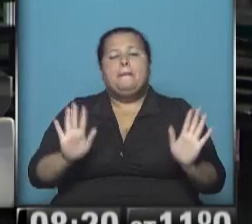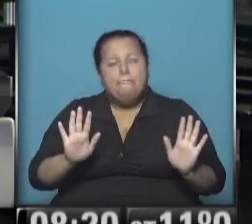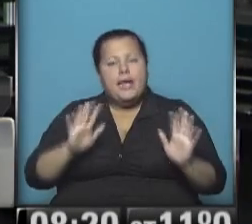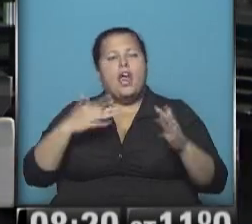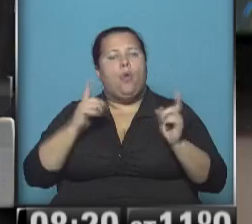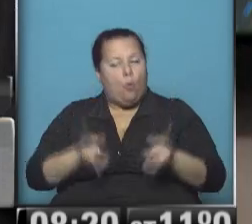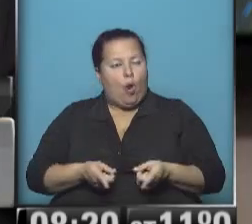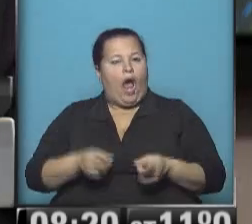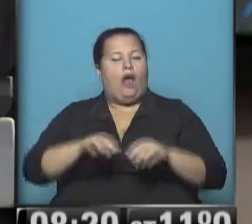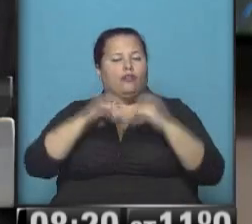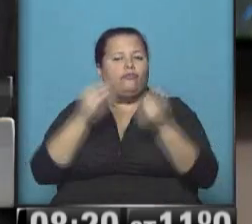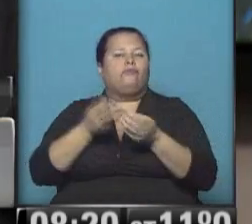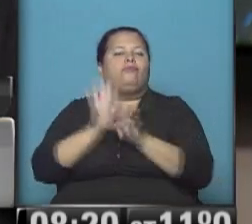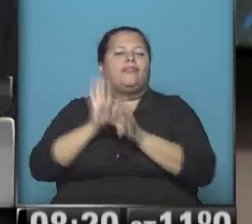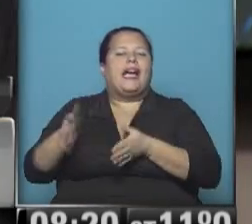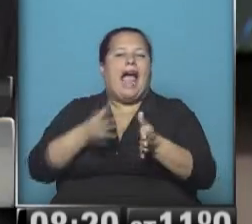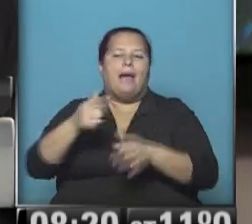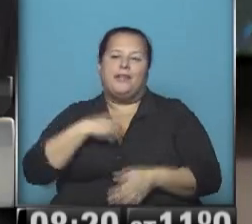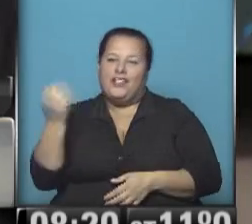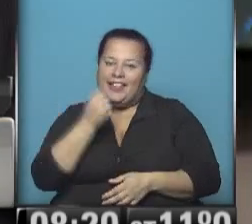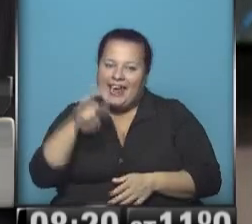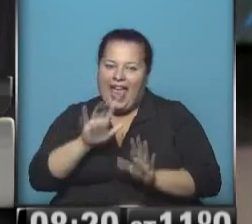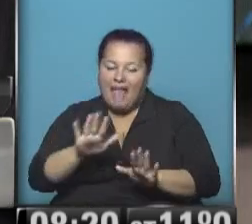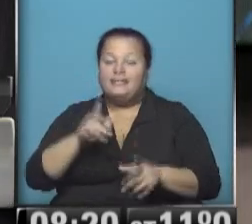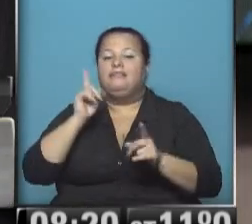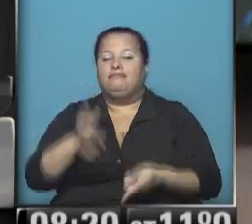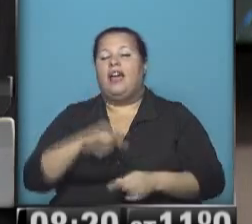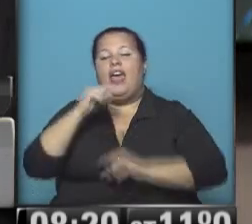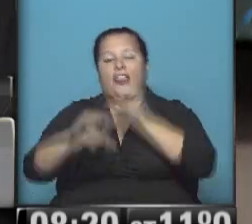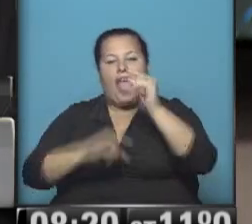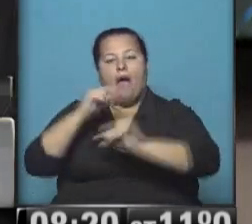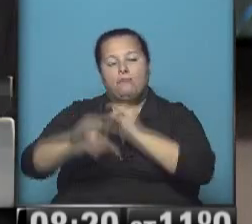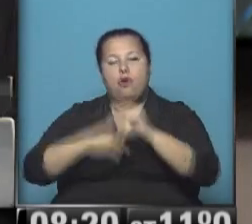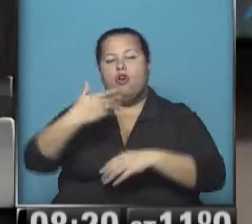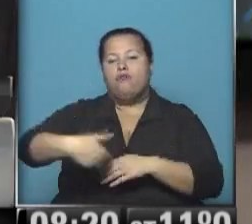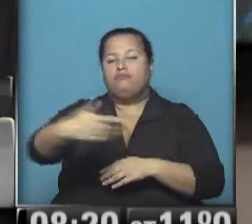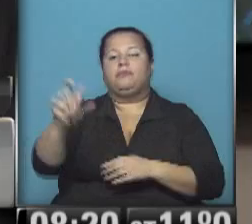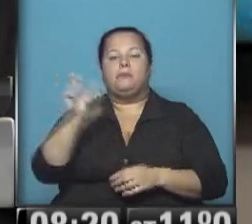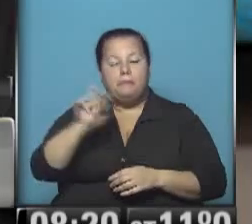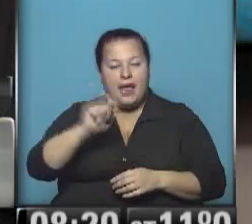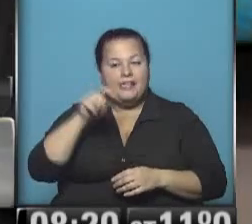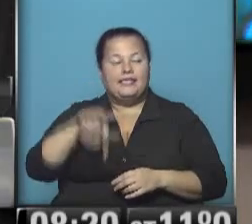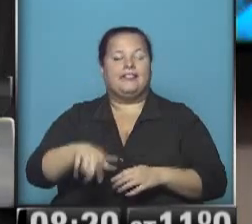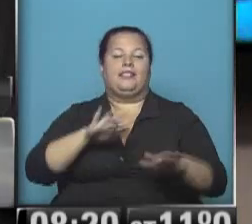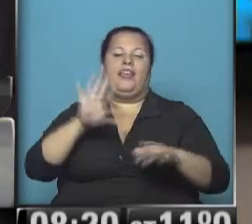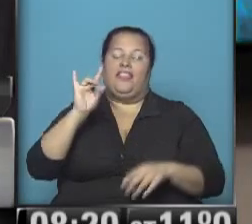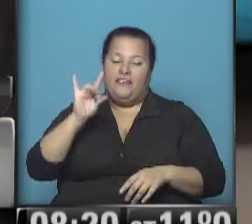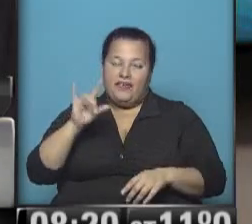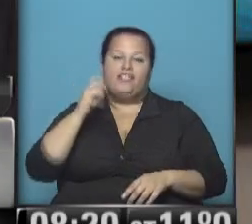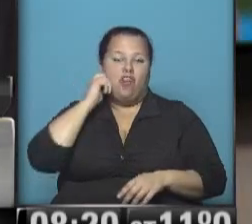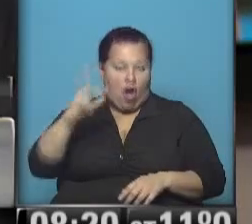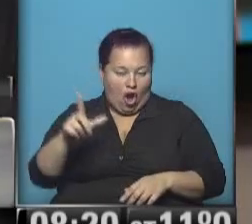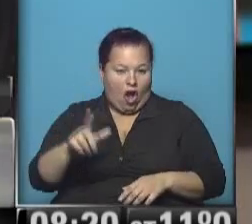creo que abona este camino que estamos tratando de llevar y que gradualmente a lo largo de estos meses en este contexto difícil estamos